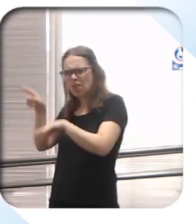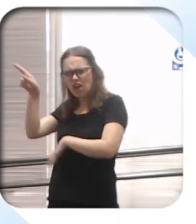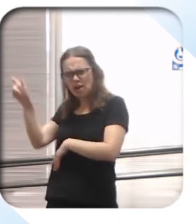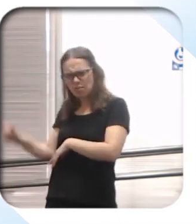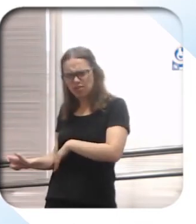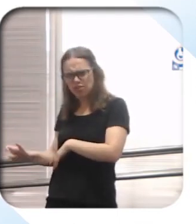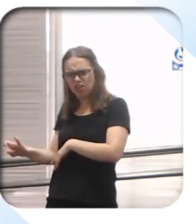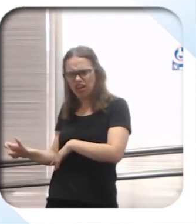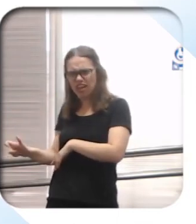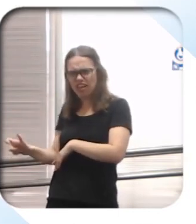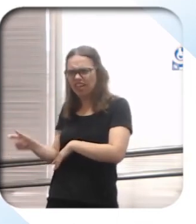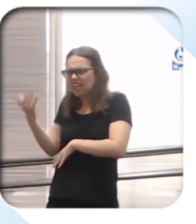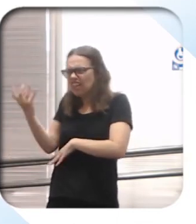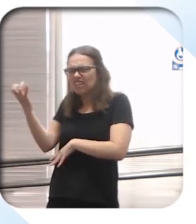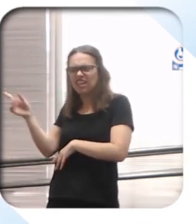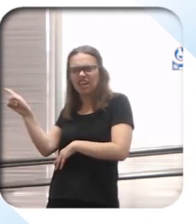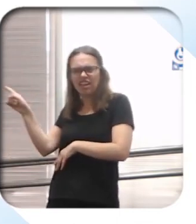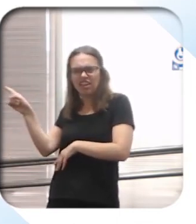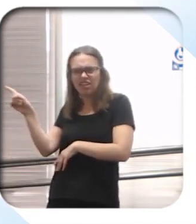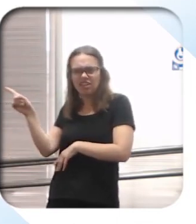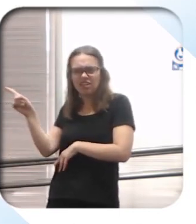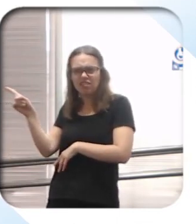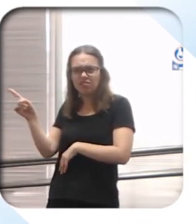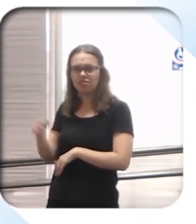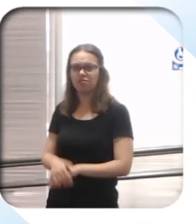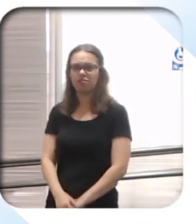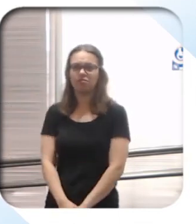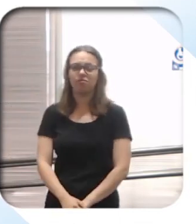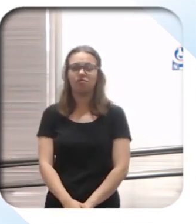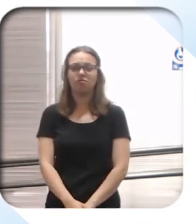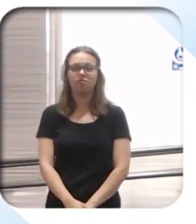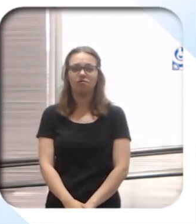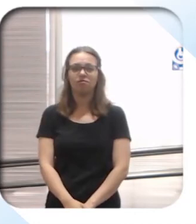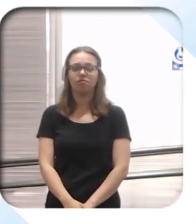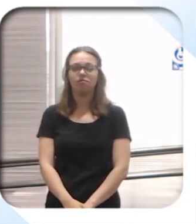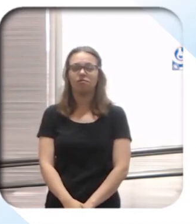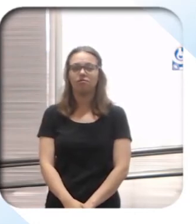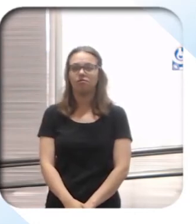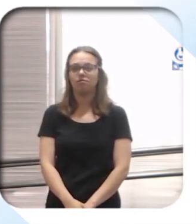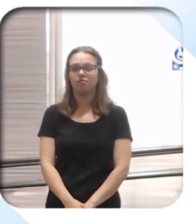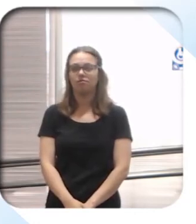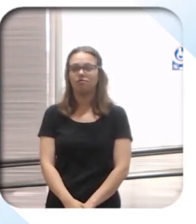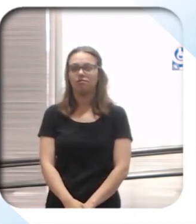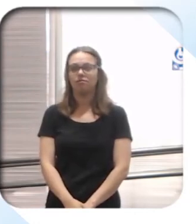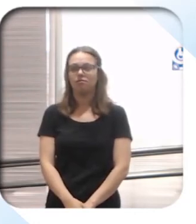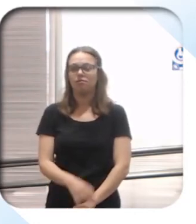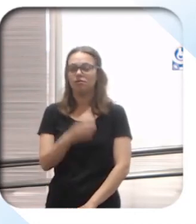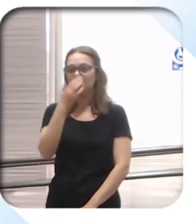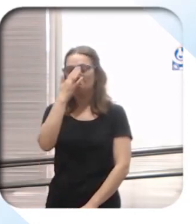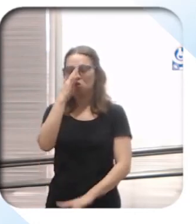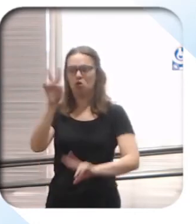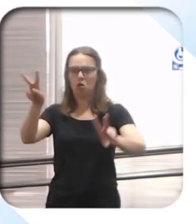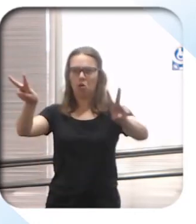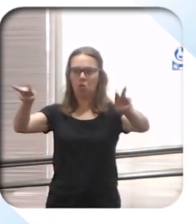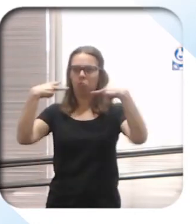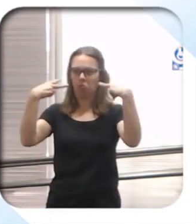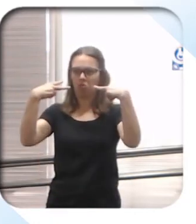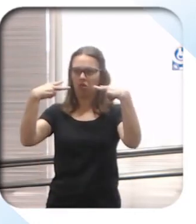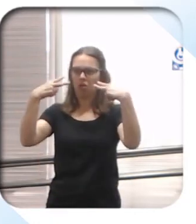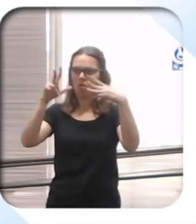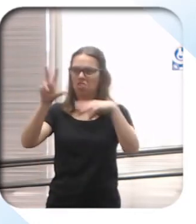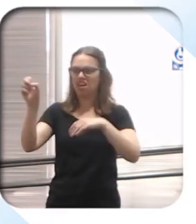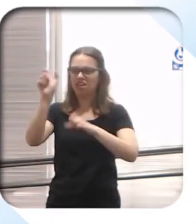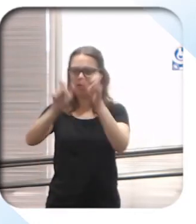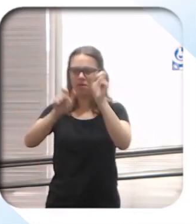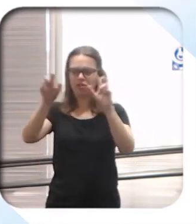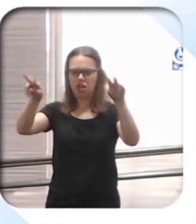Eduardo qué es lo que quiere hacer? Y me miran todos, que eran como 30 personas,